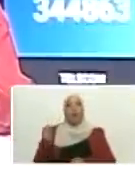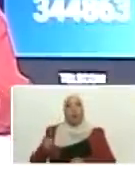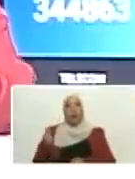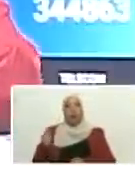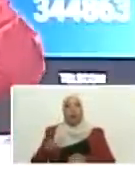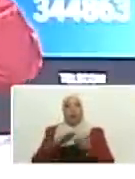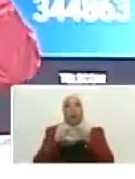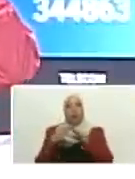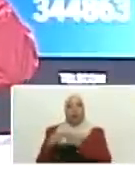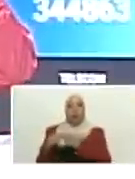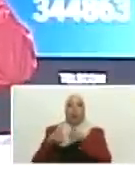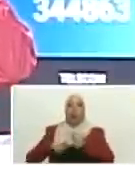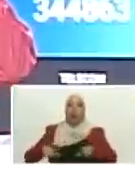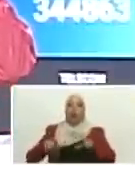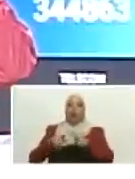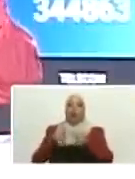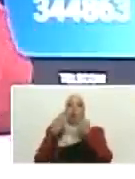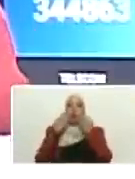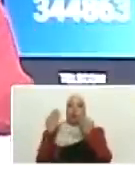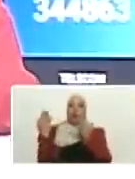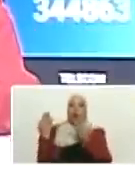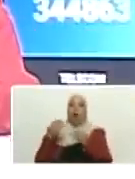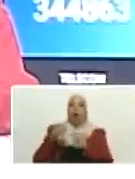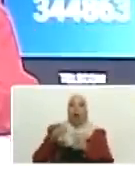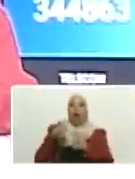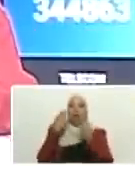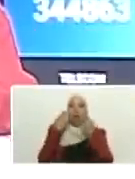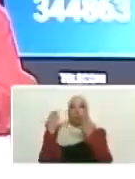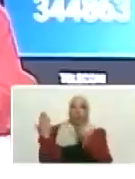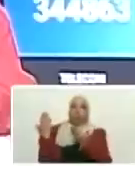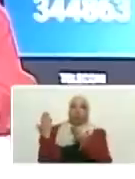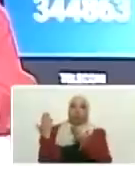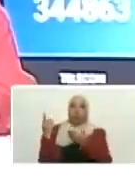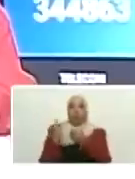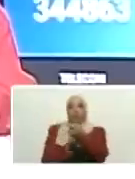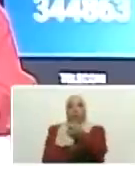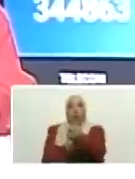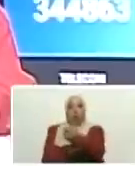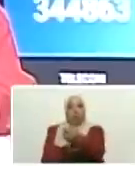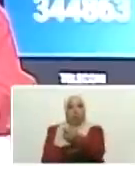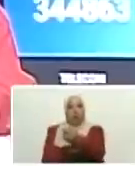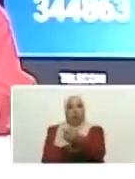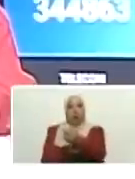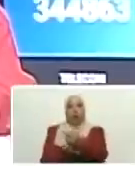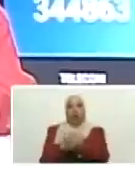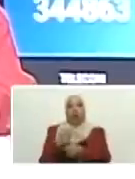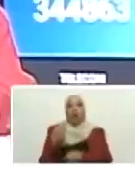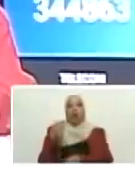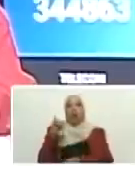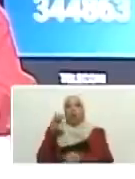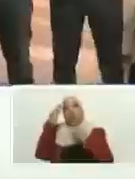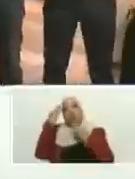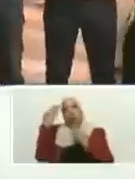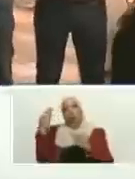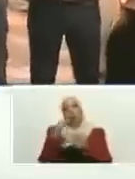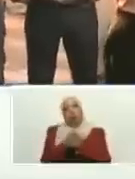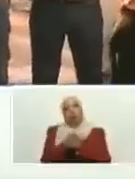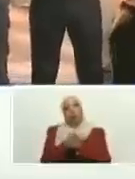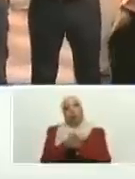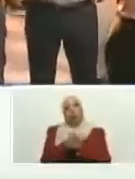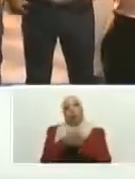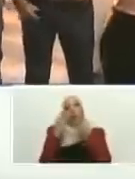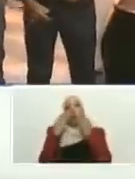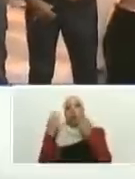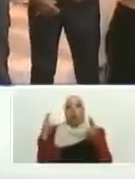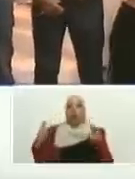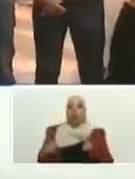La Suiza, parte alta, Petare. Mis hermanos y hermanas de Petare, saludo a Petare. Allá